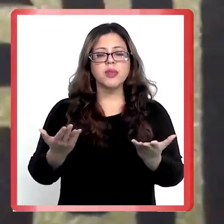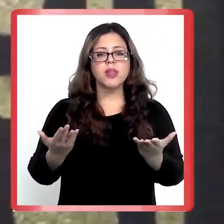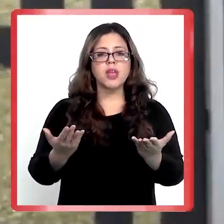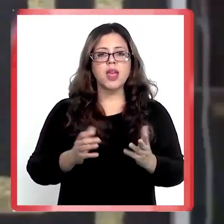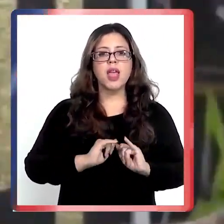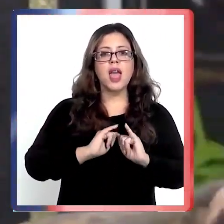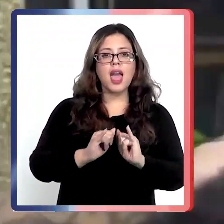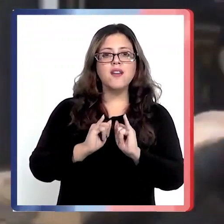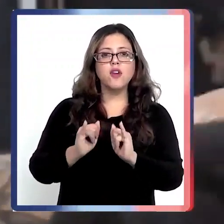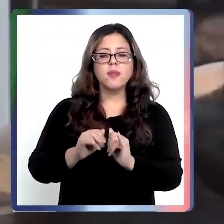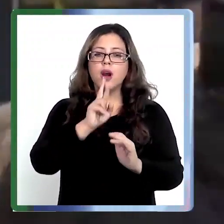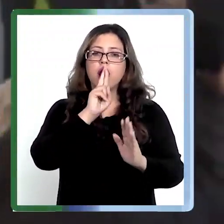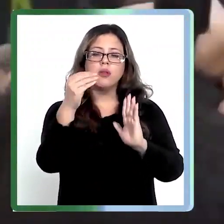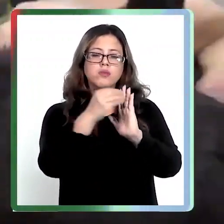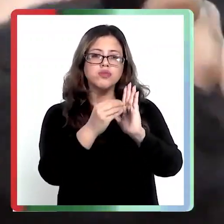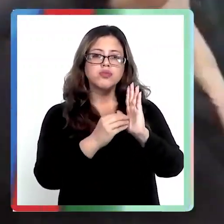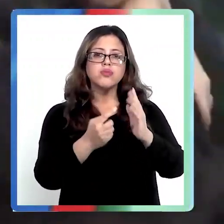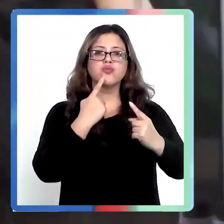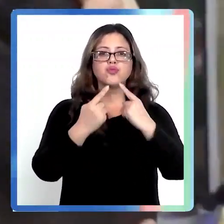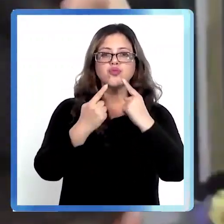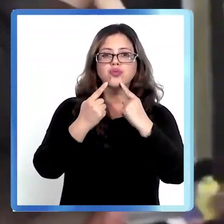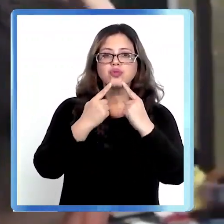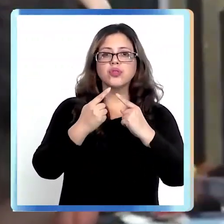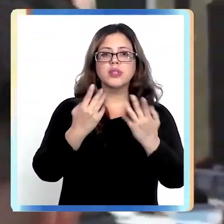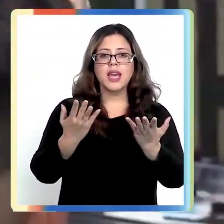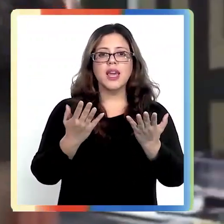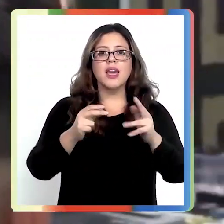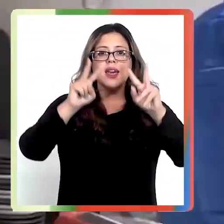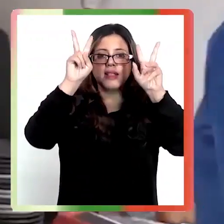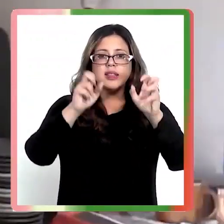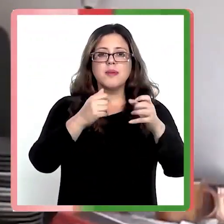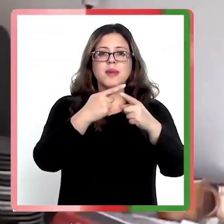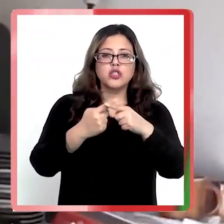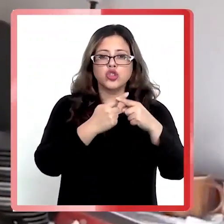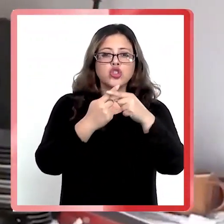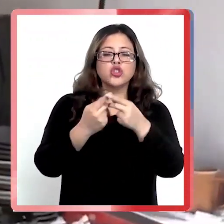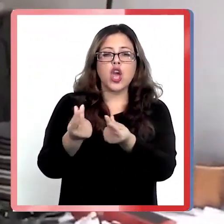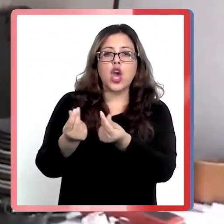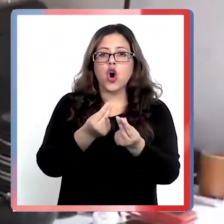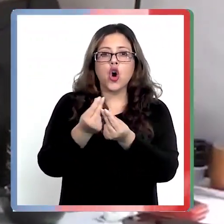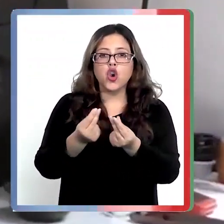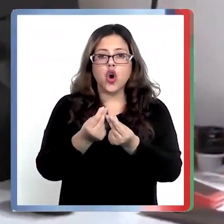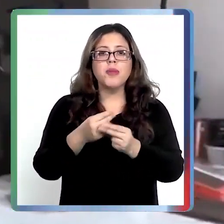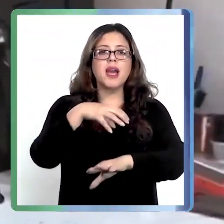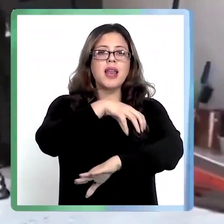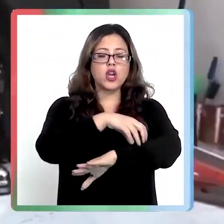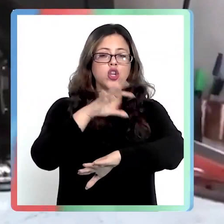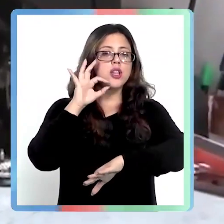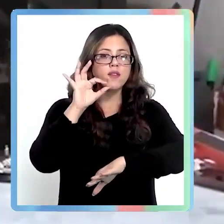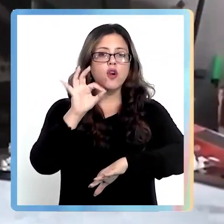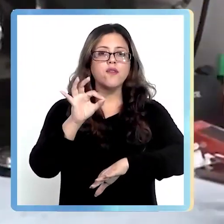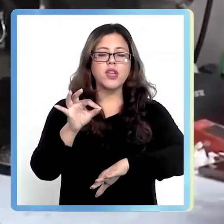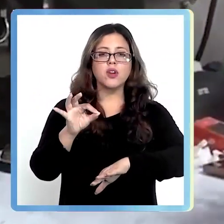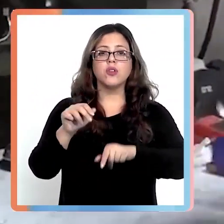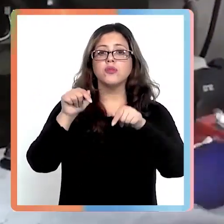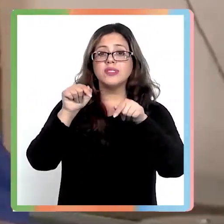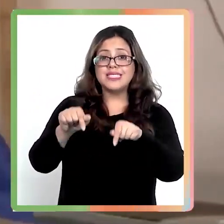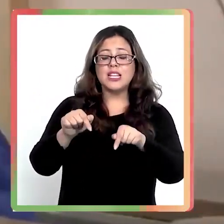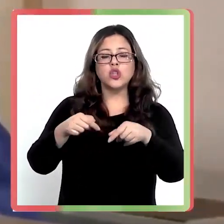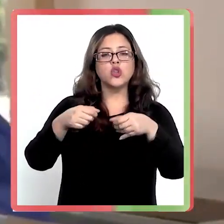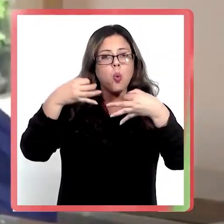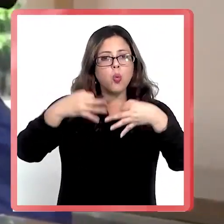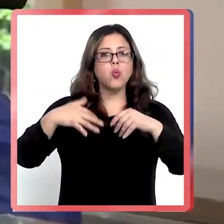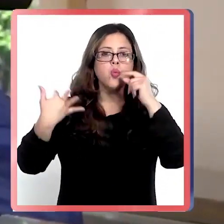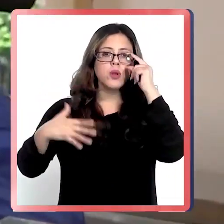comprometieron a informar los resultados de la encuesta de caracterización socioeconómica nacional en la región del Biobío,